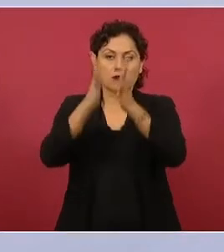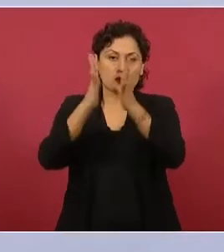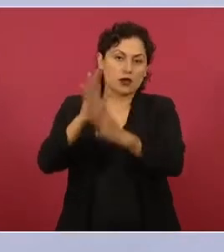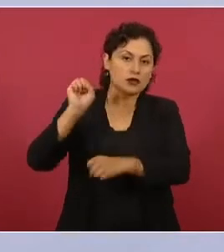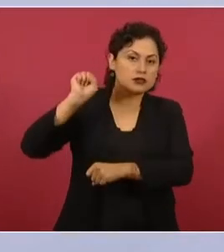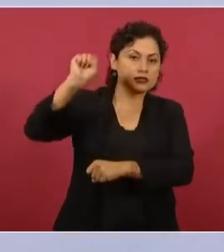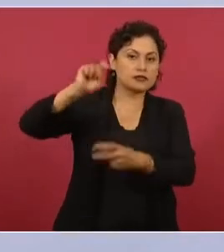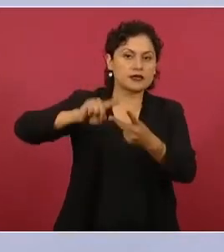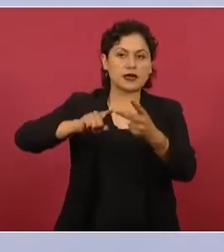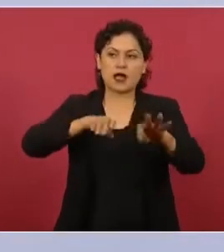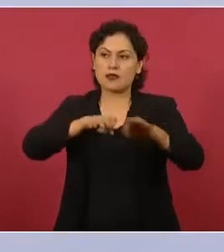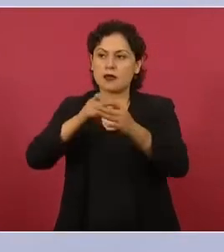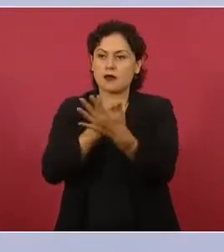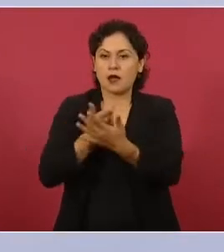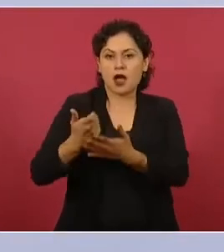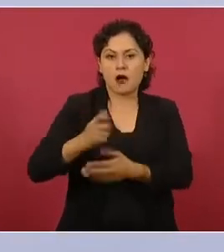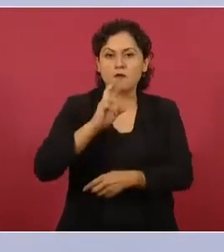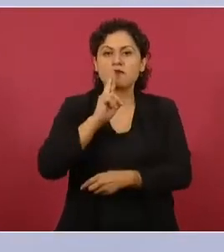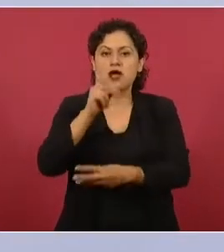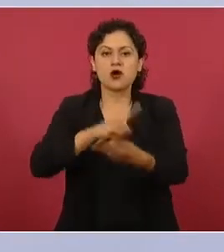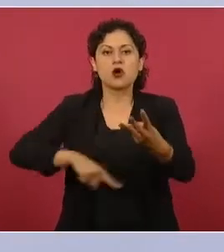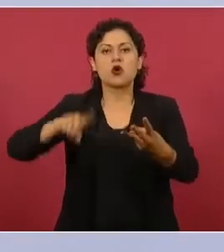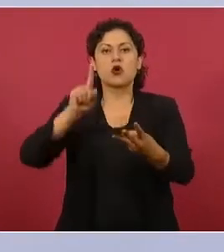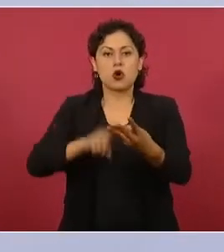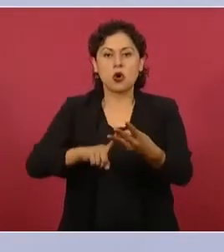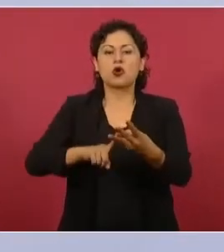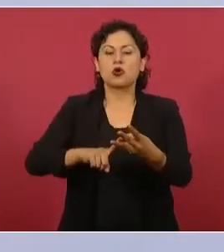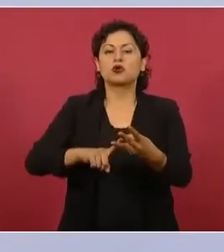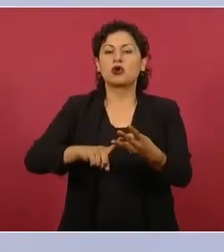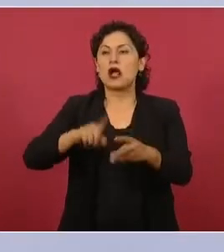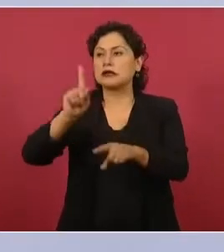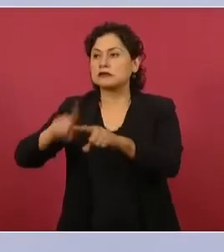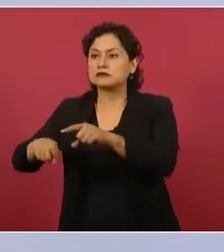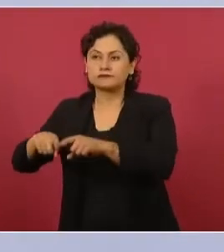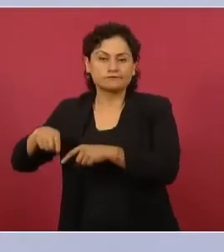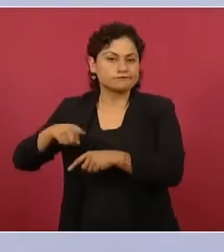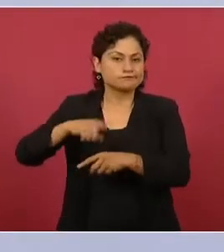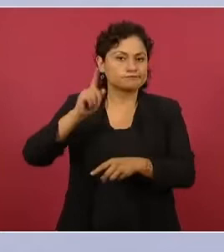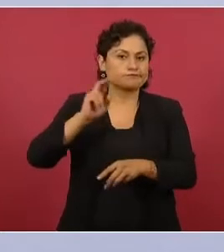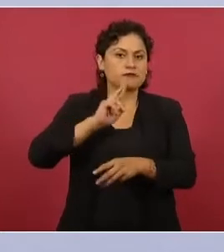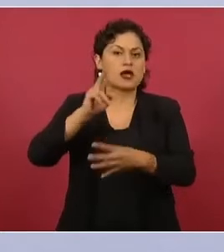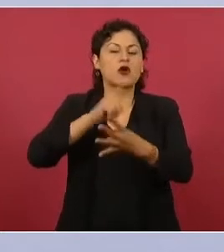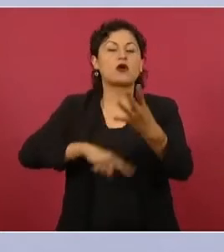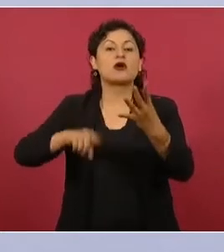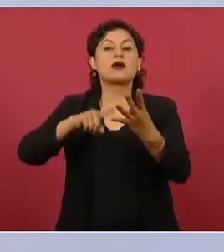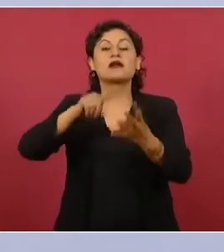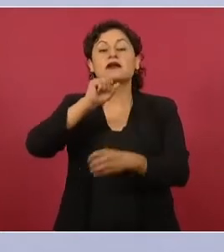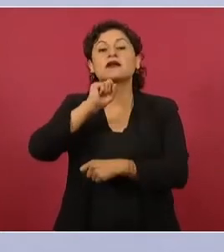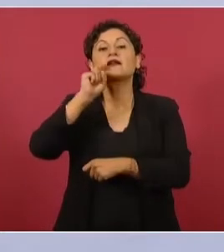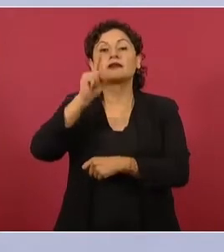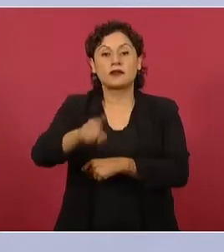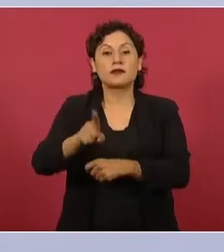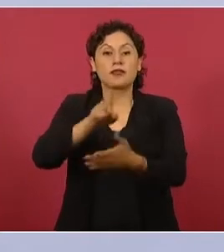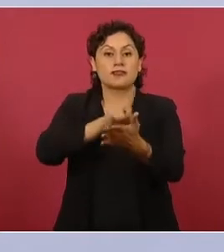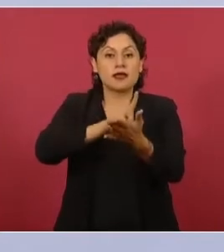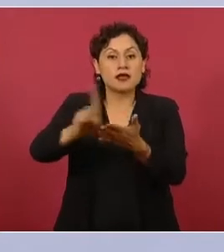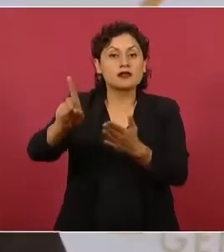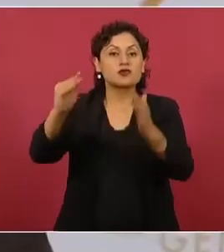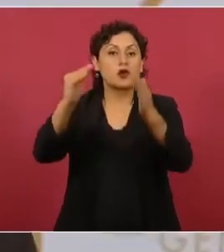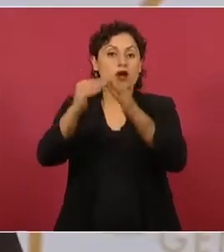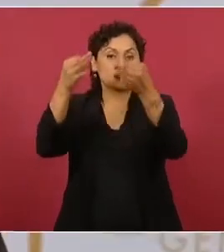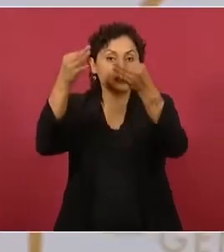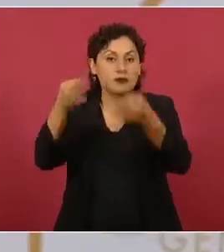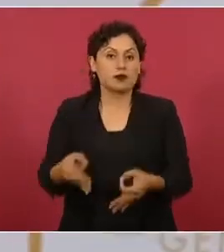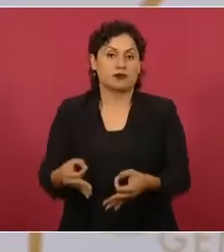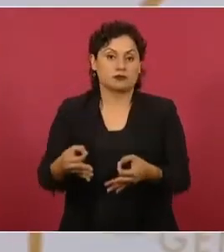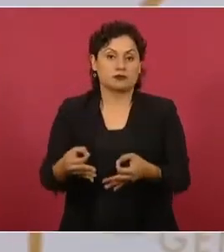salarios, mejora de sus pensiones, evitar abusos en la subcontratación y ampliar su derecho a una vivienda adecuada. Así